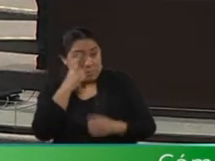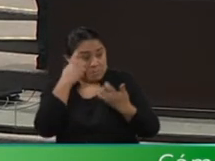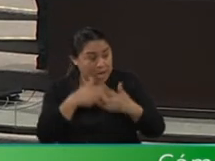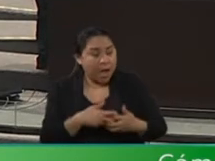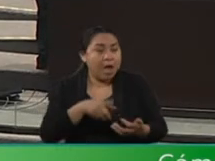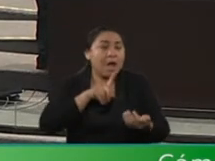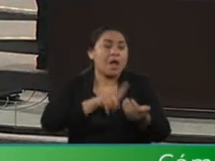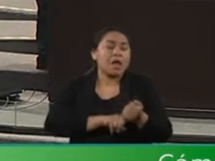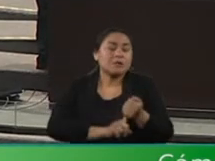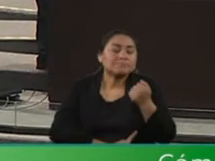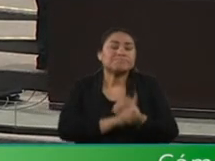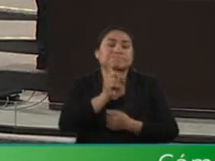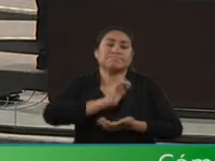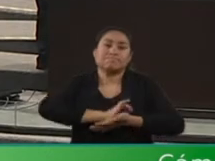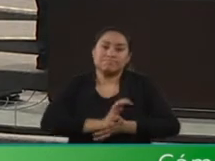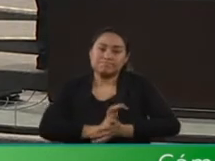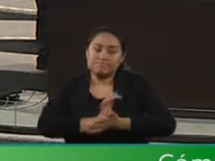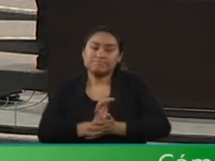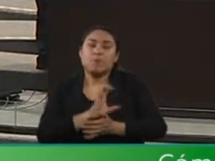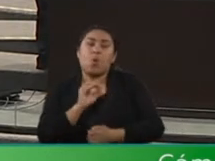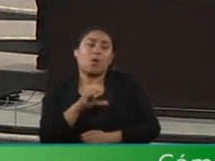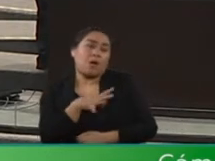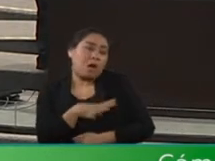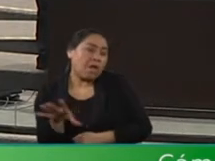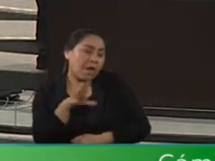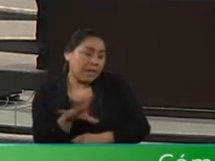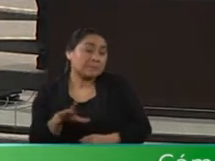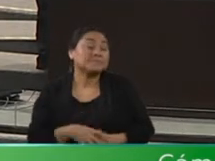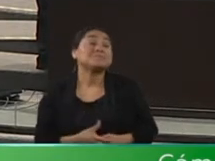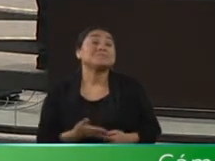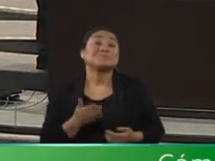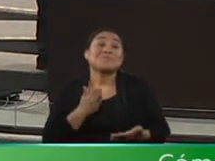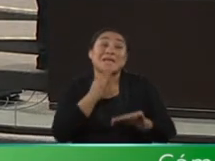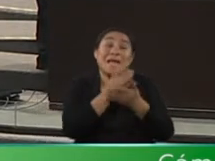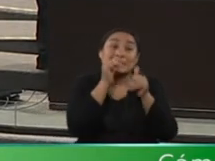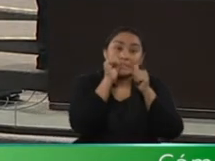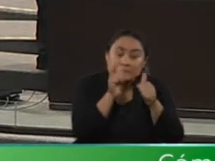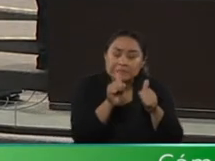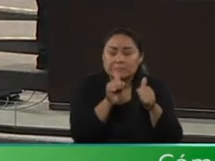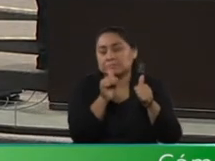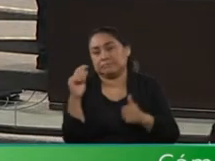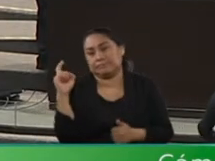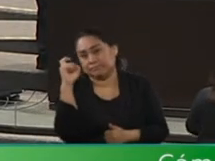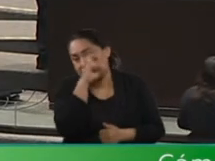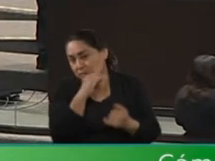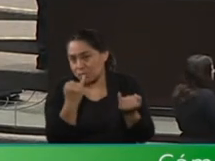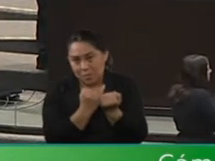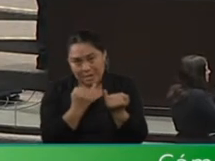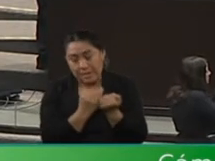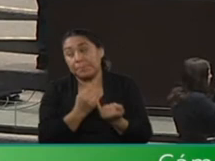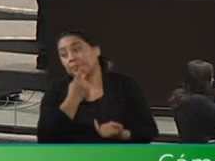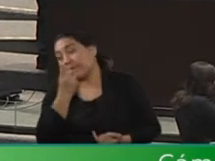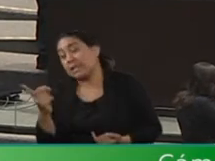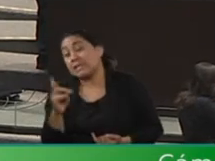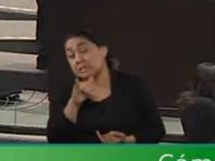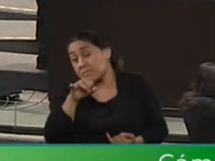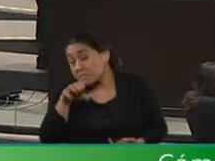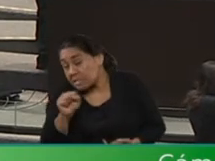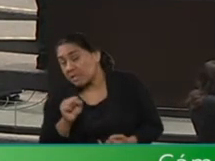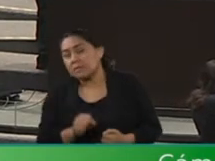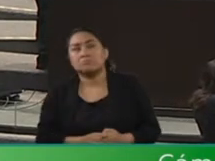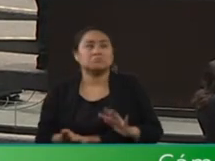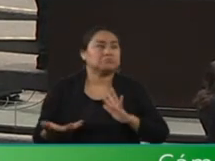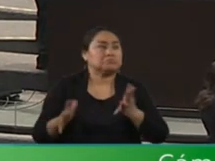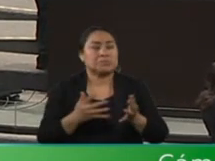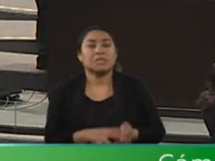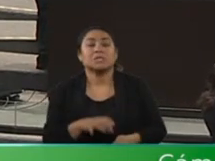discriminación o rechazo el acceso a la atención también es un reto enorme de acuerdo con el IMS más del 60